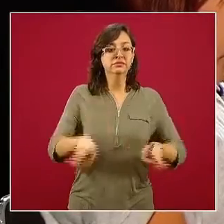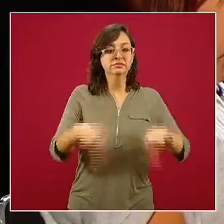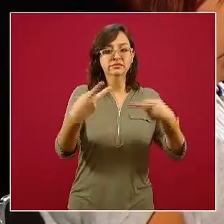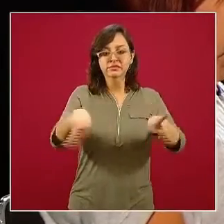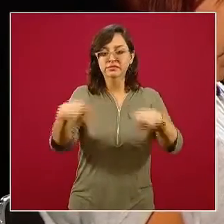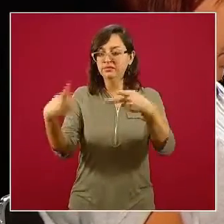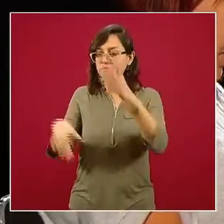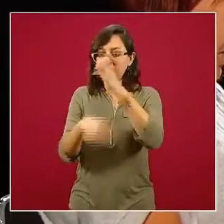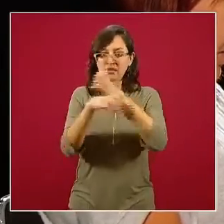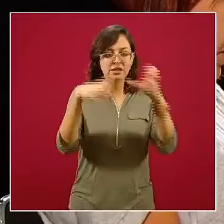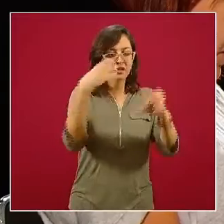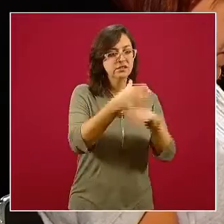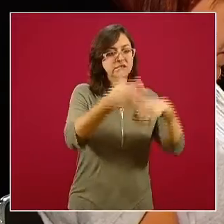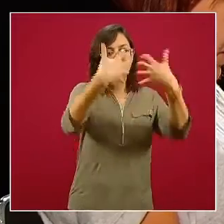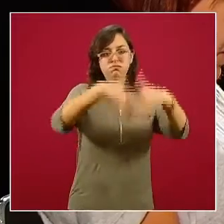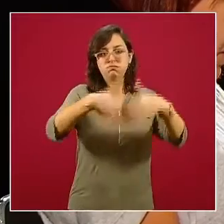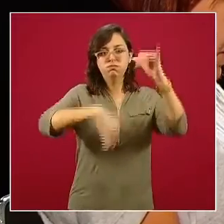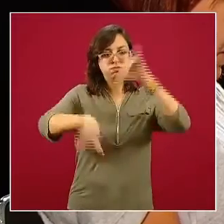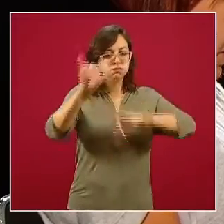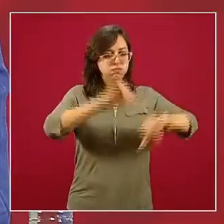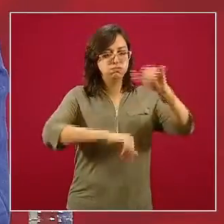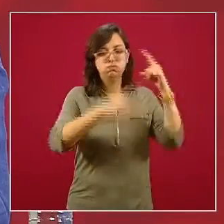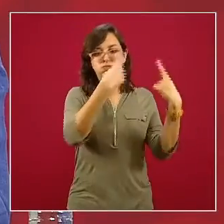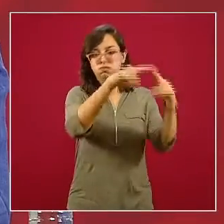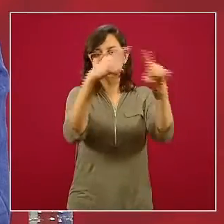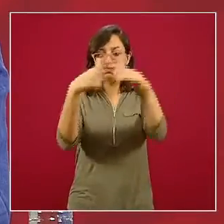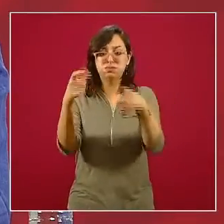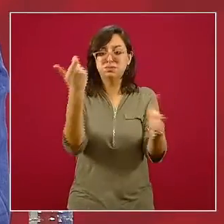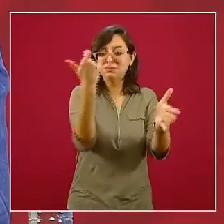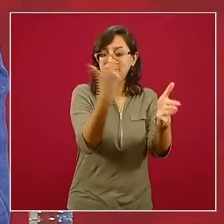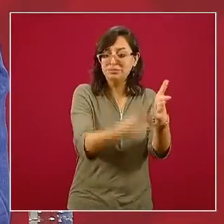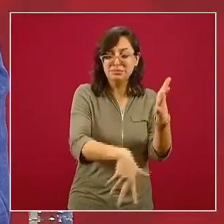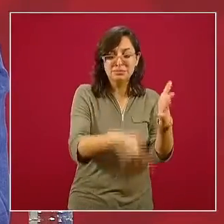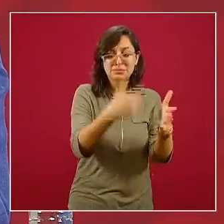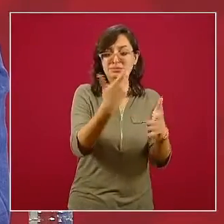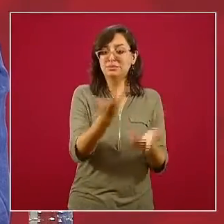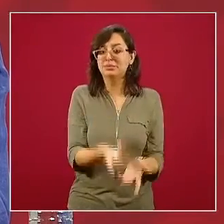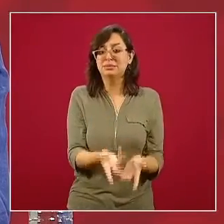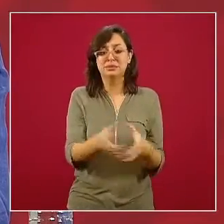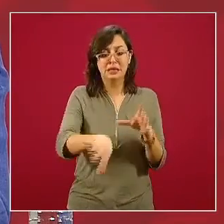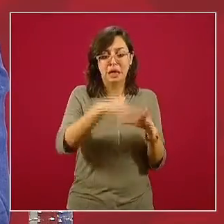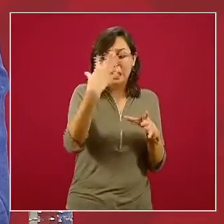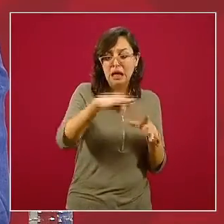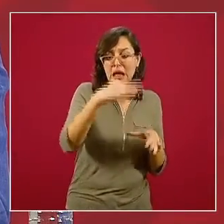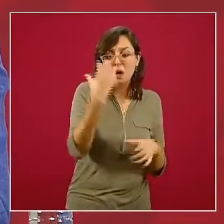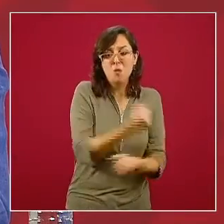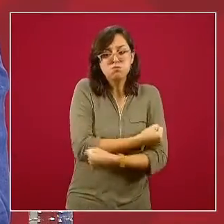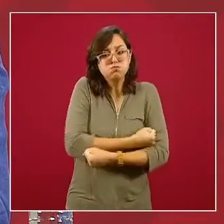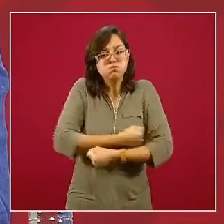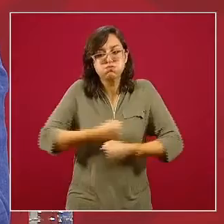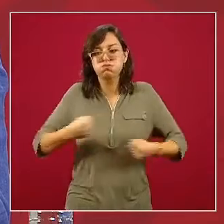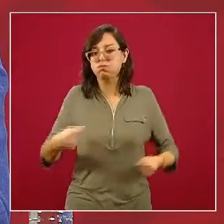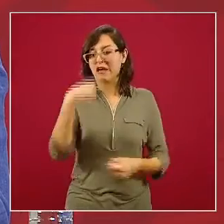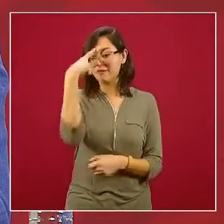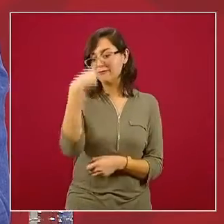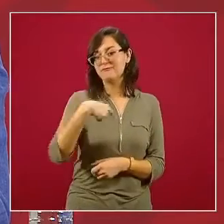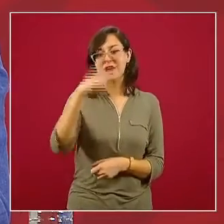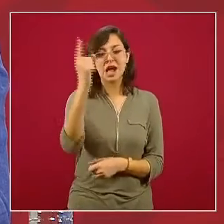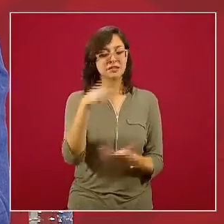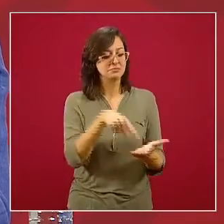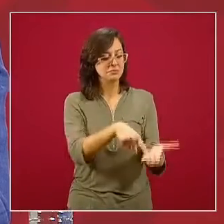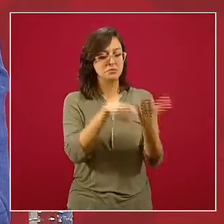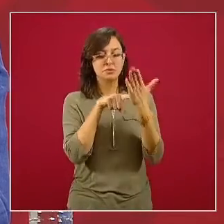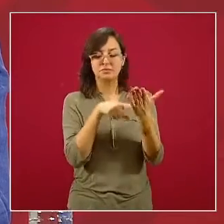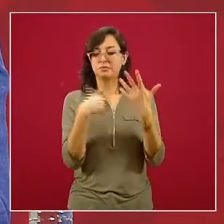de productos industrializados de muy bajo valor nutricional, altísimo poder calórico, y que la evidencia científica es